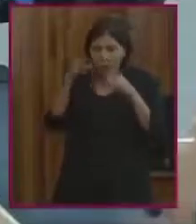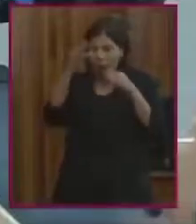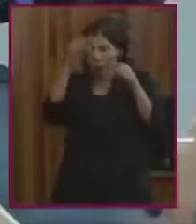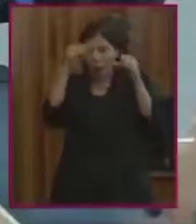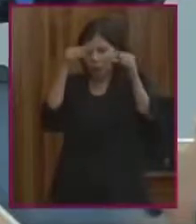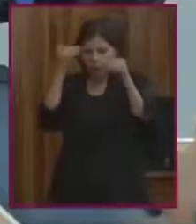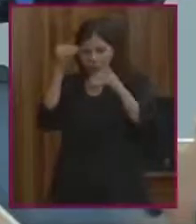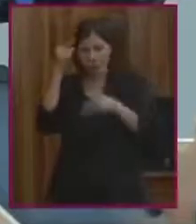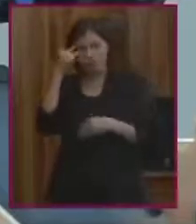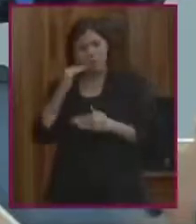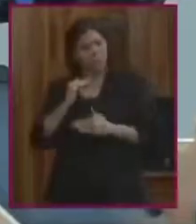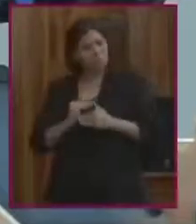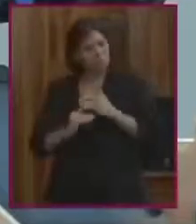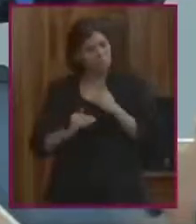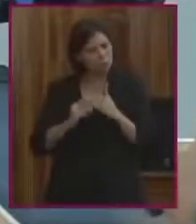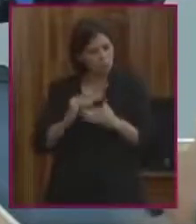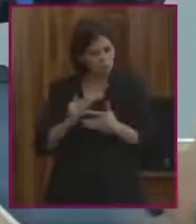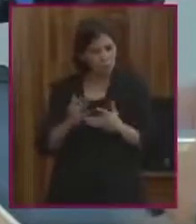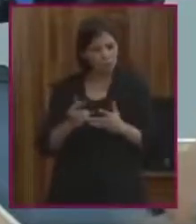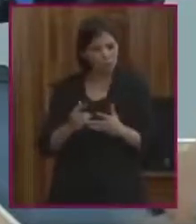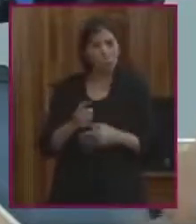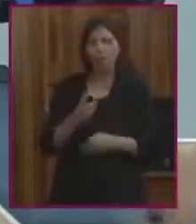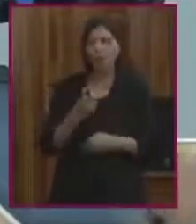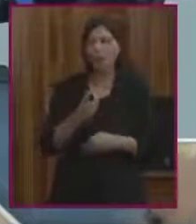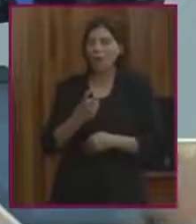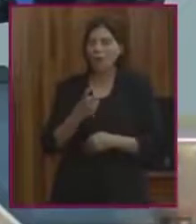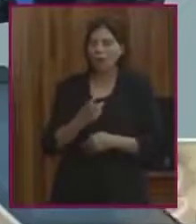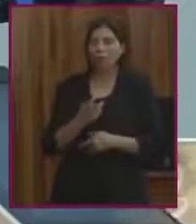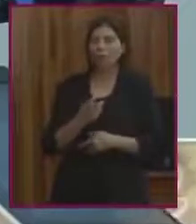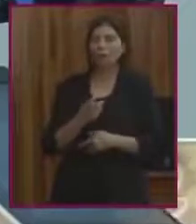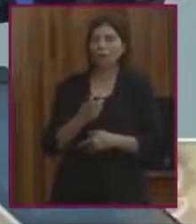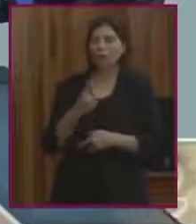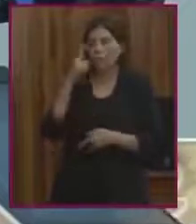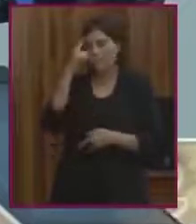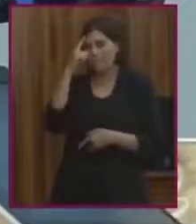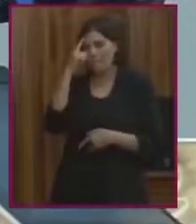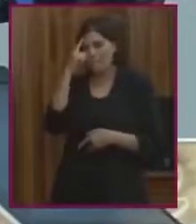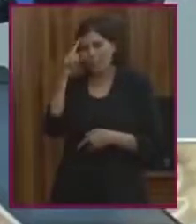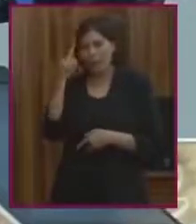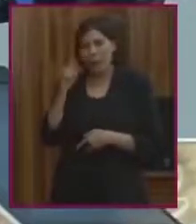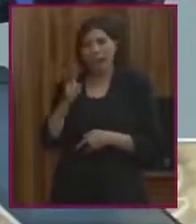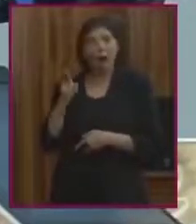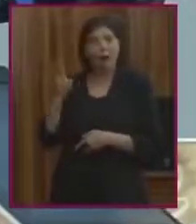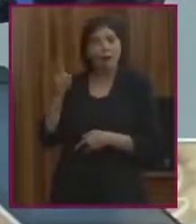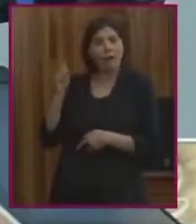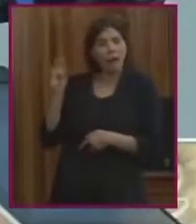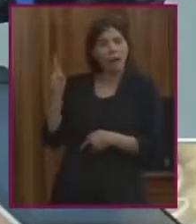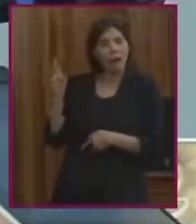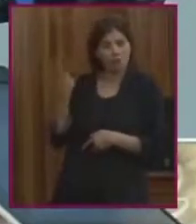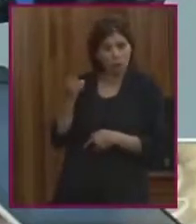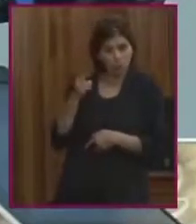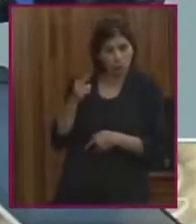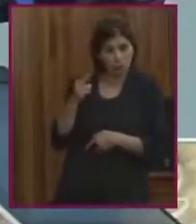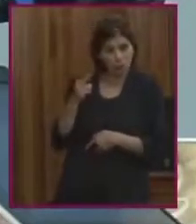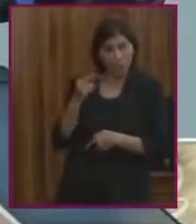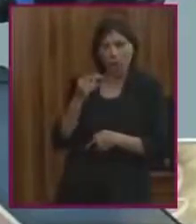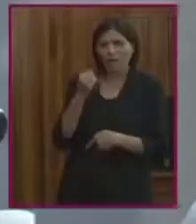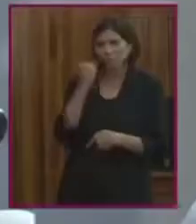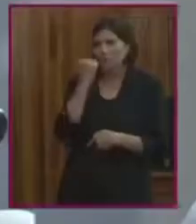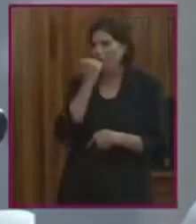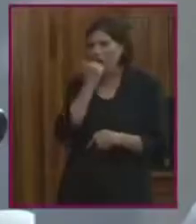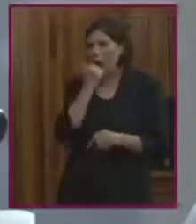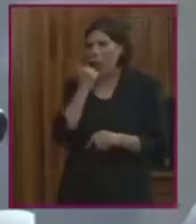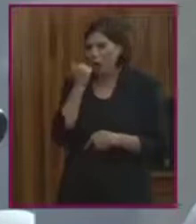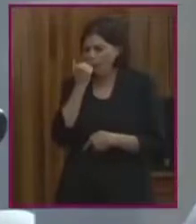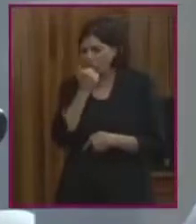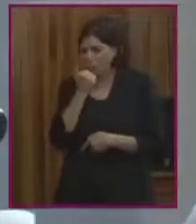cognitivos significativos que apunten a que encontremos en las universidades estudiantes que tengan